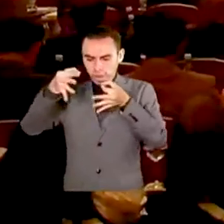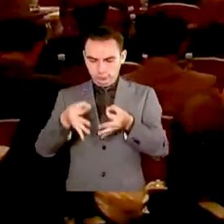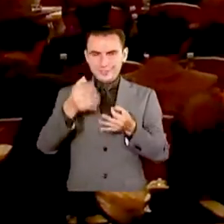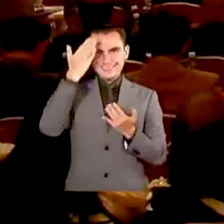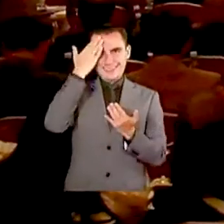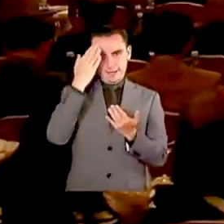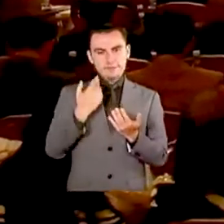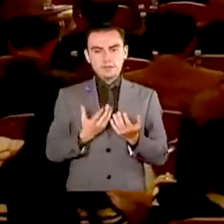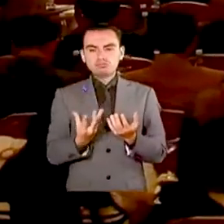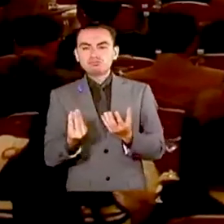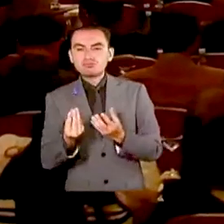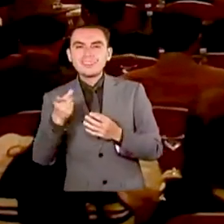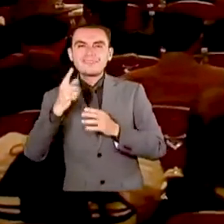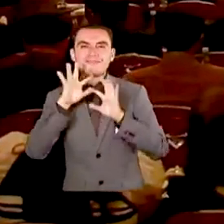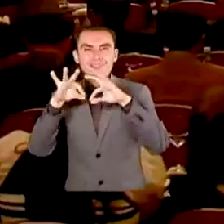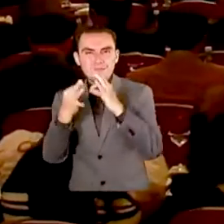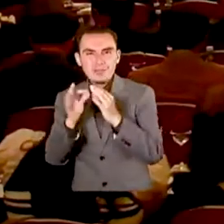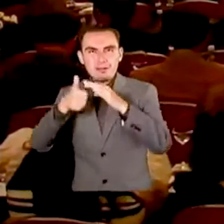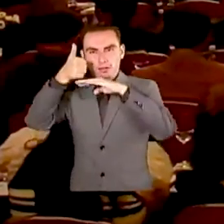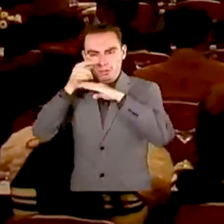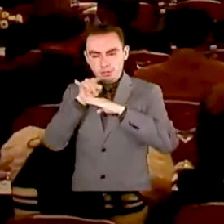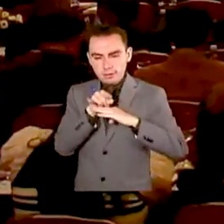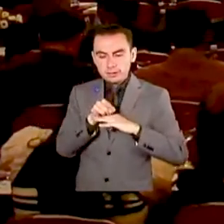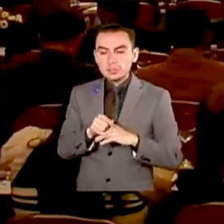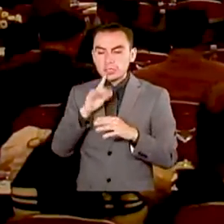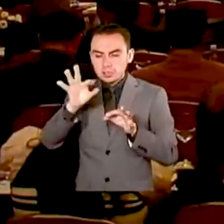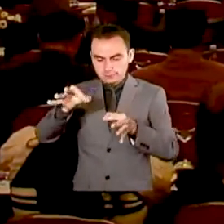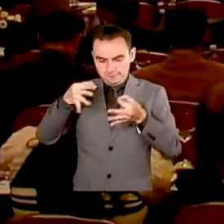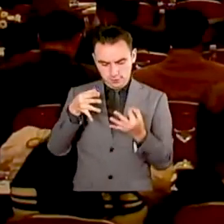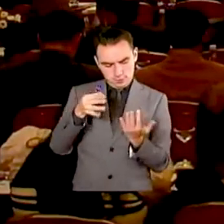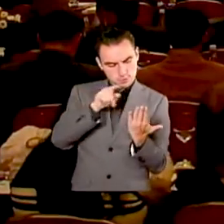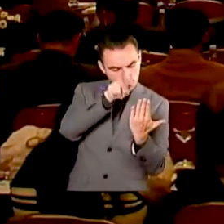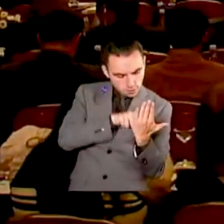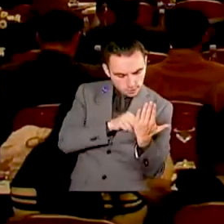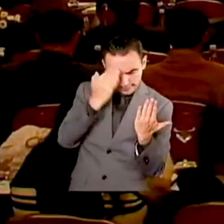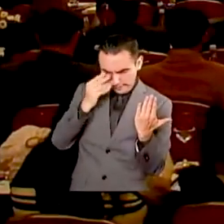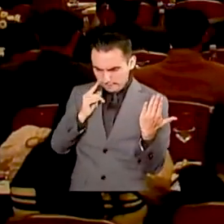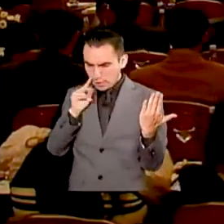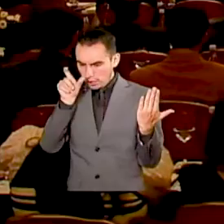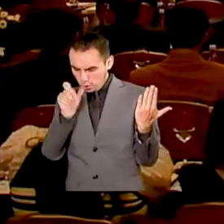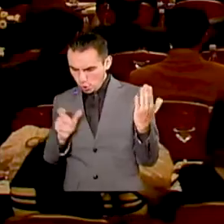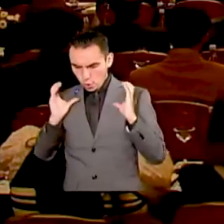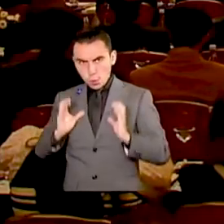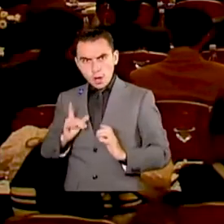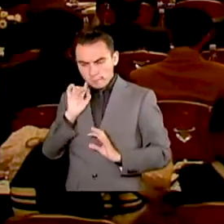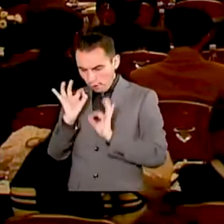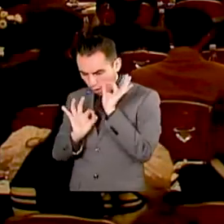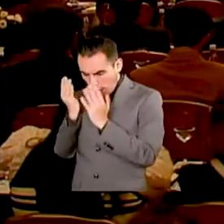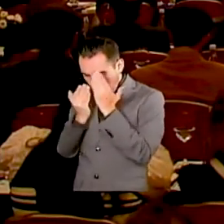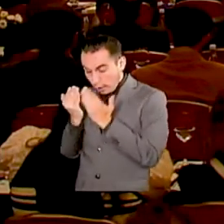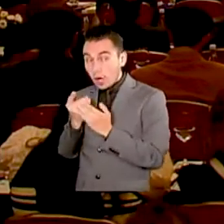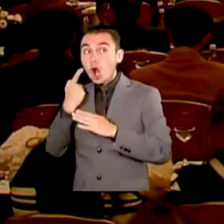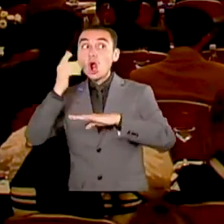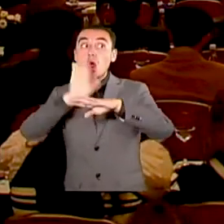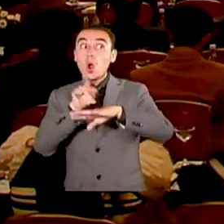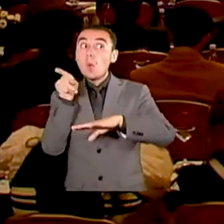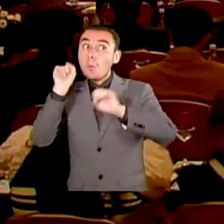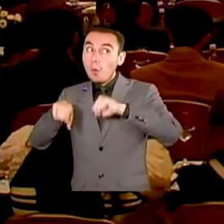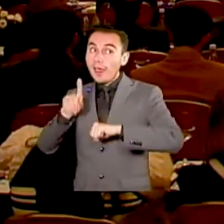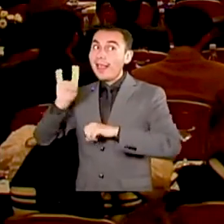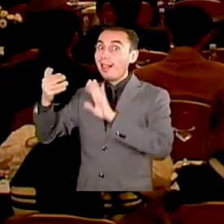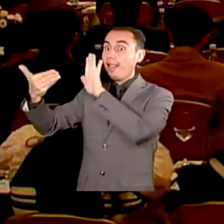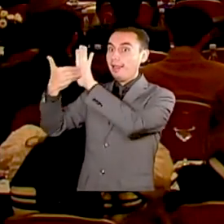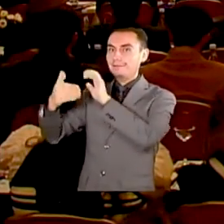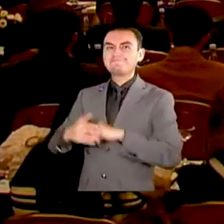las comisarías de familia son remitidas para valoraciones. En el Centro de Atención a Víctimas, en